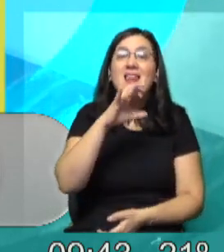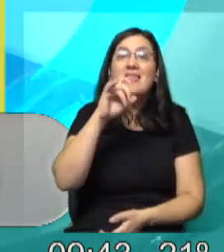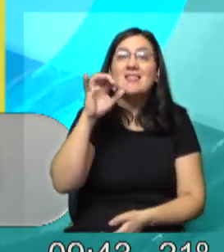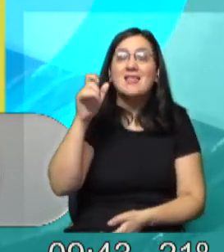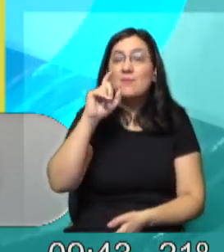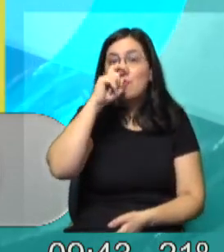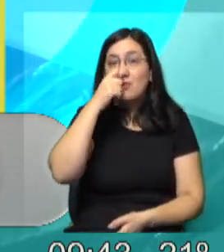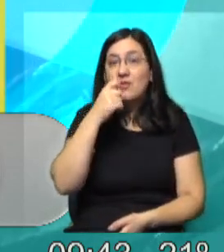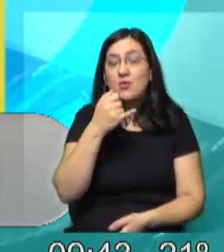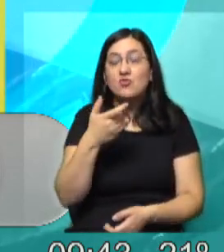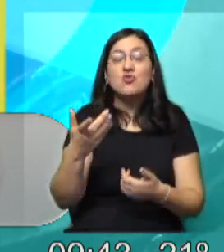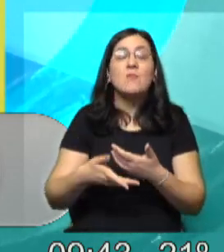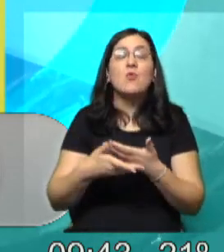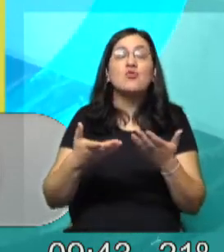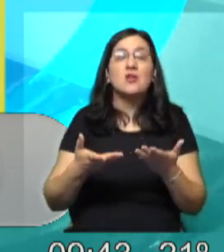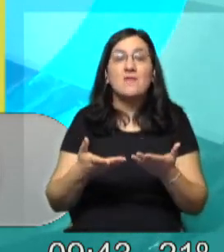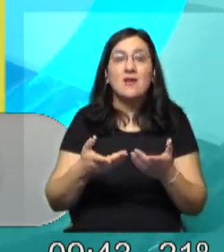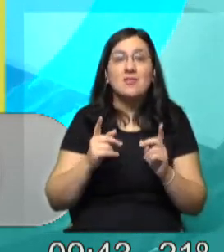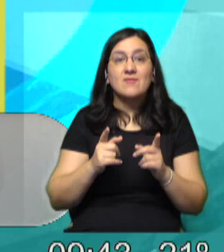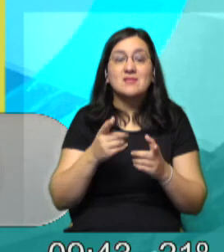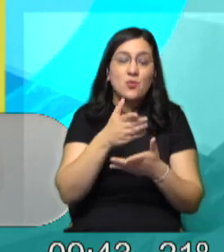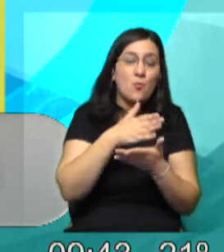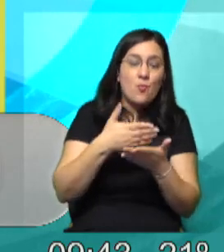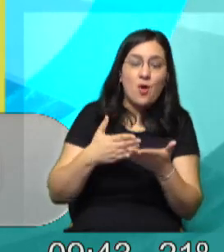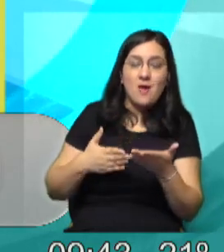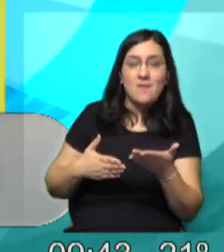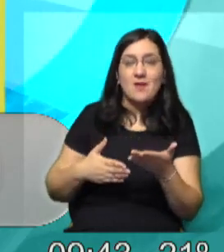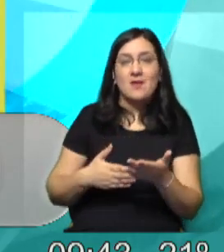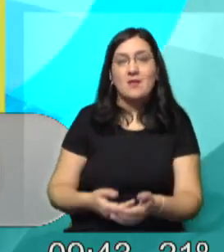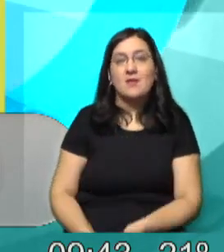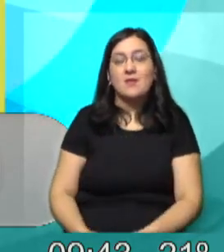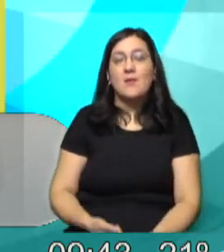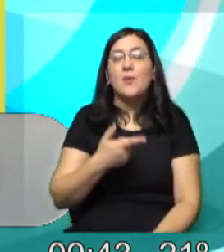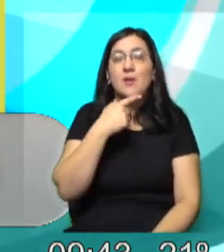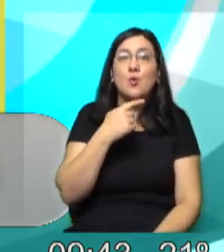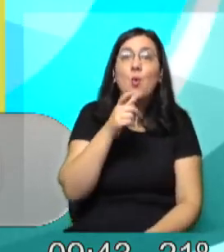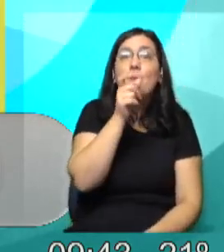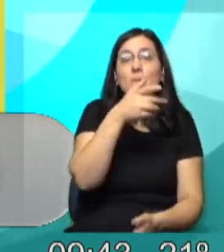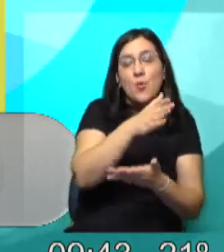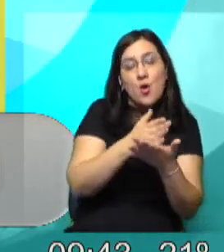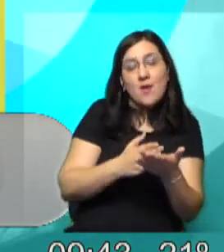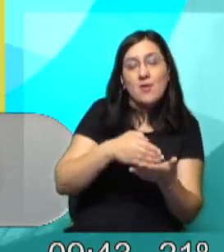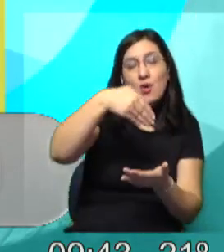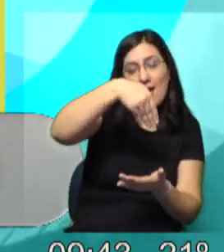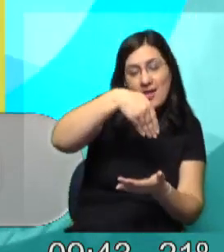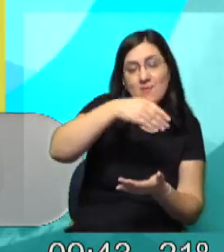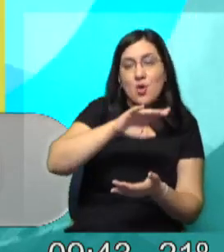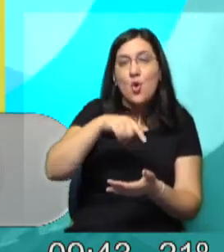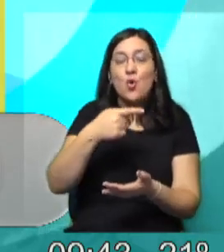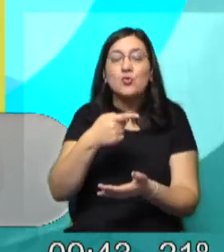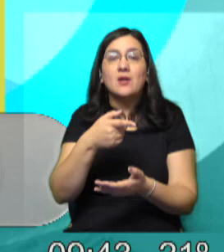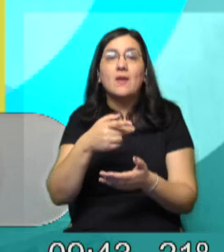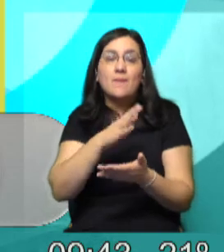una especie de postal como lo llamé o sea tenía que ser un poema con una métrica muy precisa para que parezca el rectángulo de una